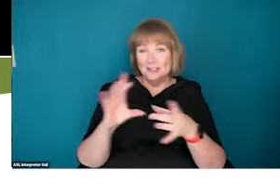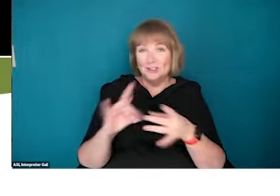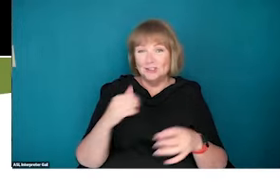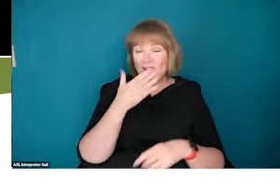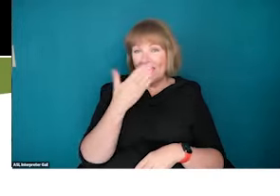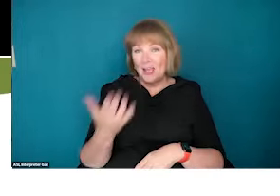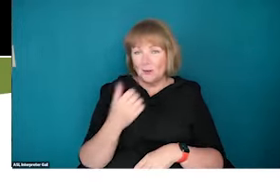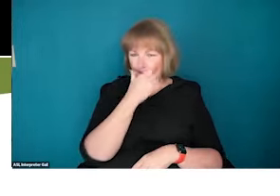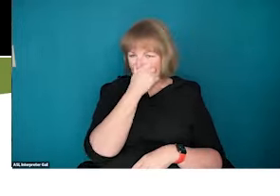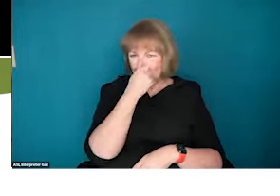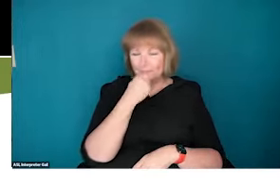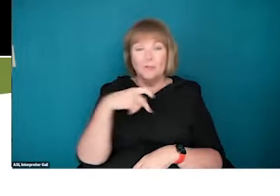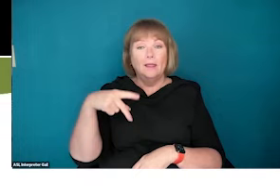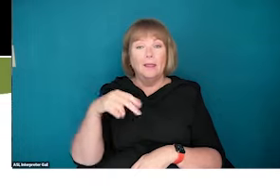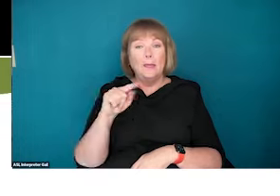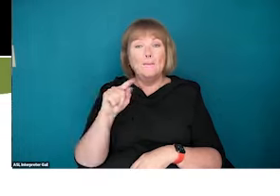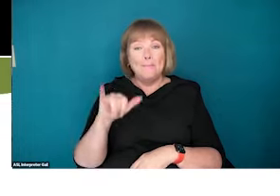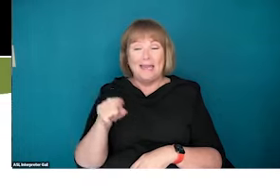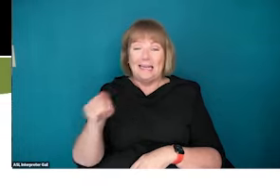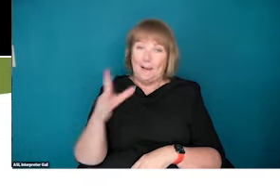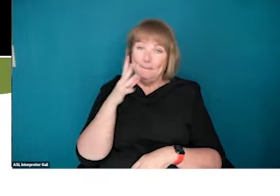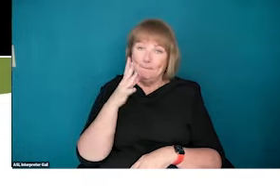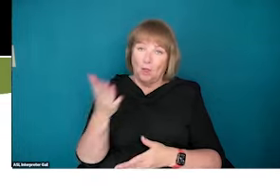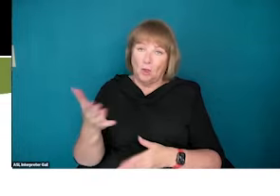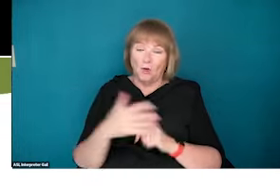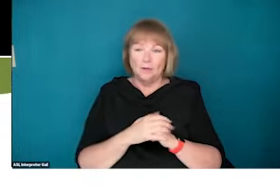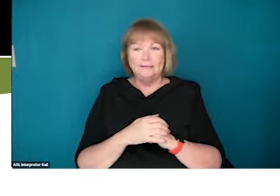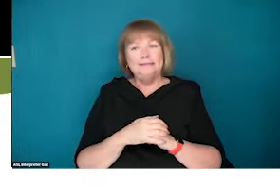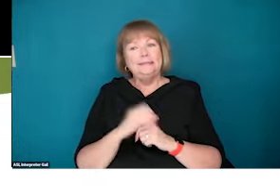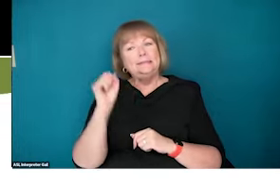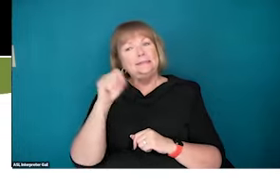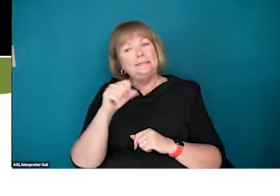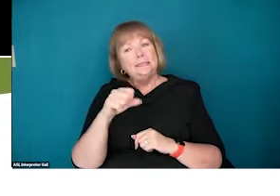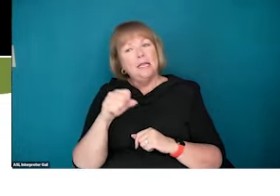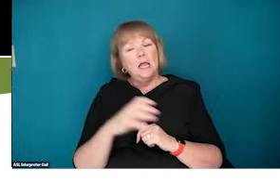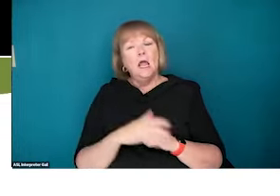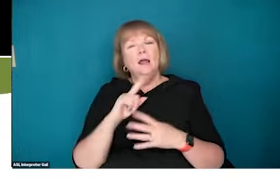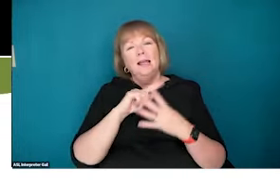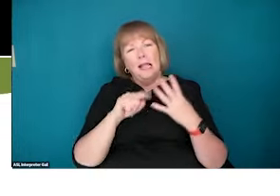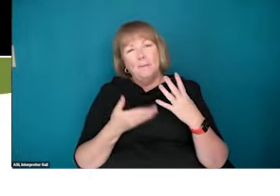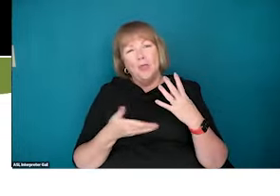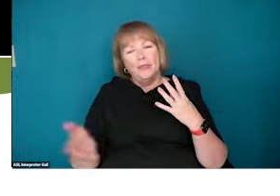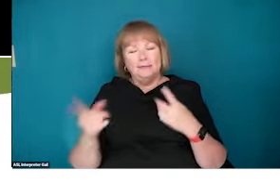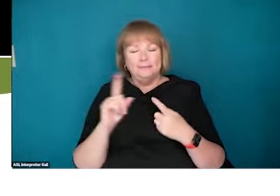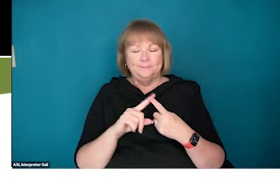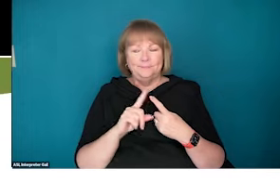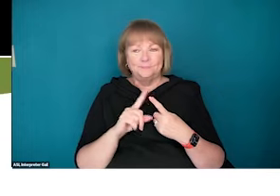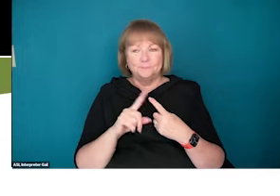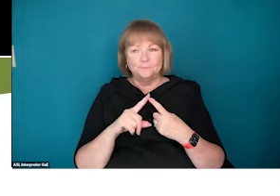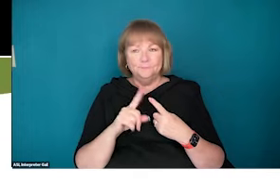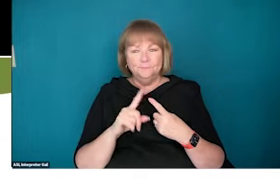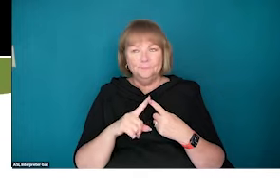una madre es importante ensayar y es importante que el niño o la niña empiece a tomar